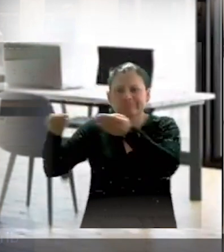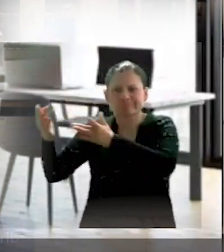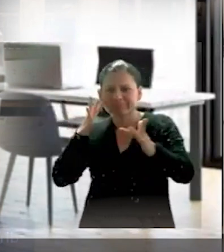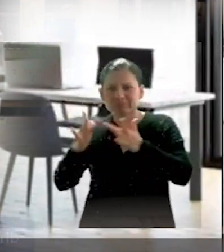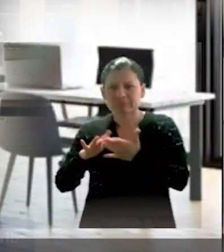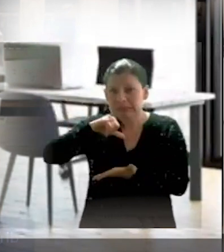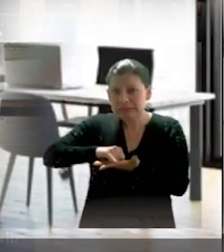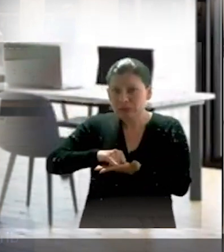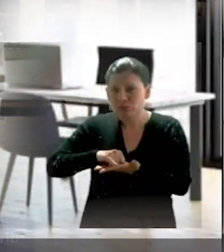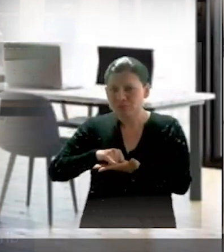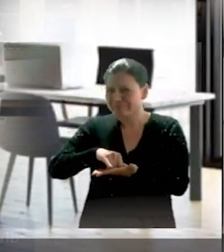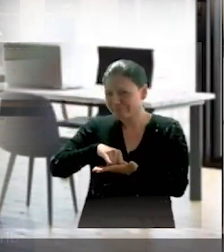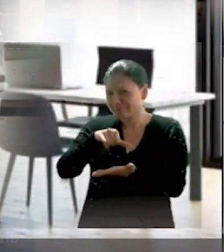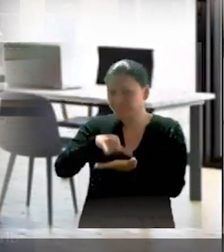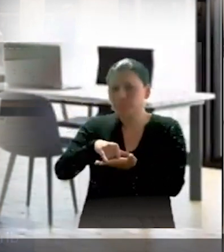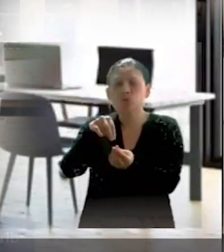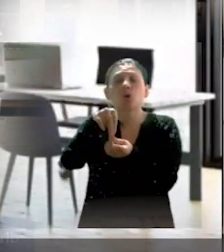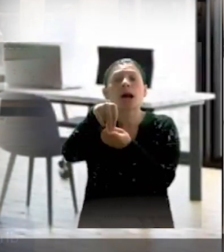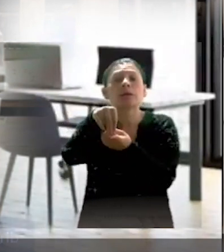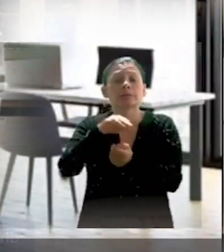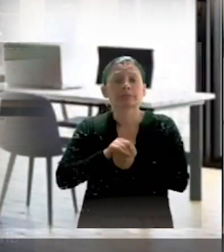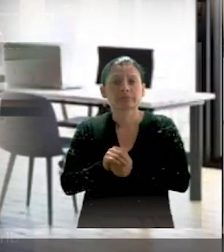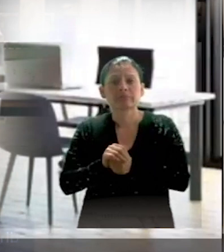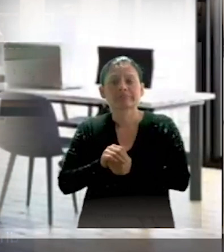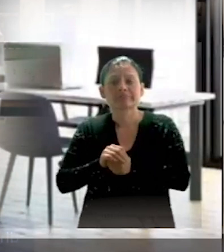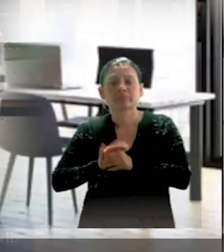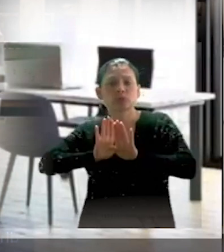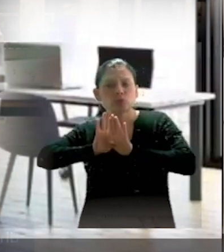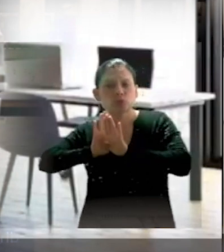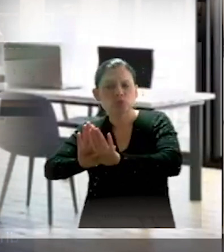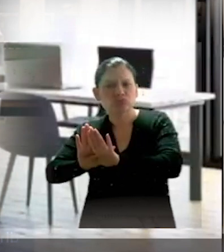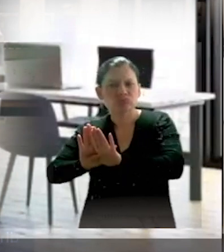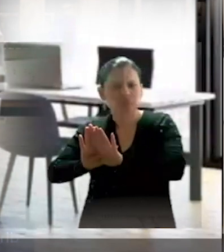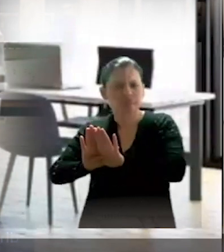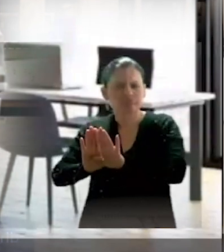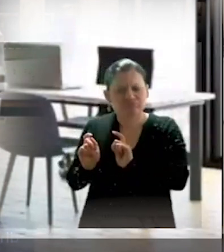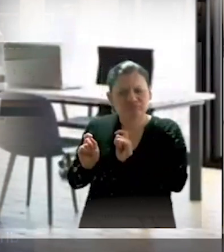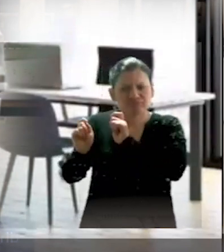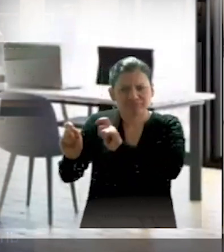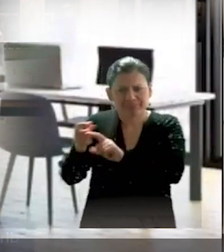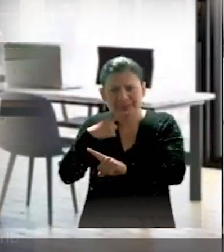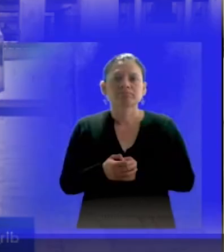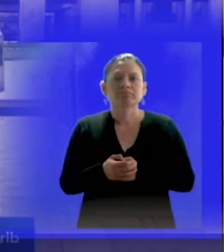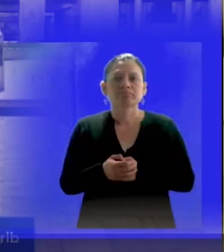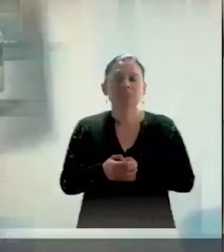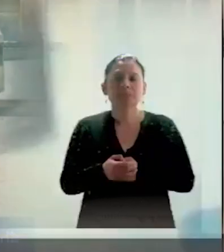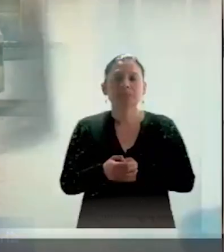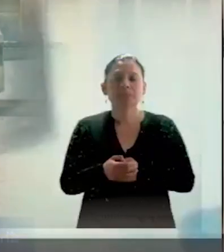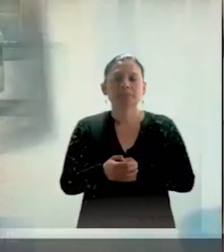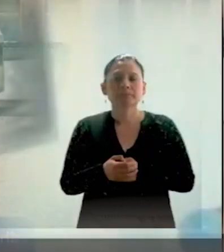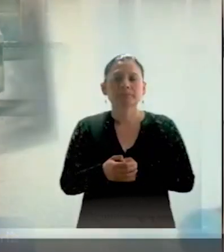Este es uno de los típicos casos en donde la subsidiariedad realmente resulta difícil de cumplir.